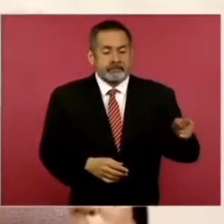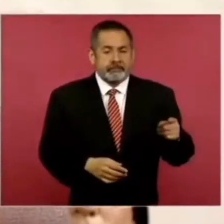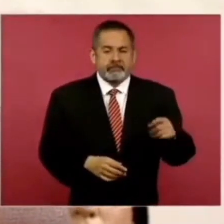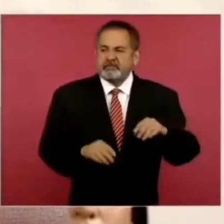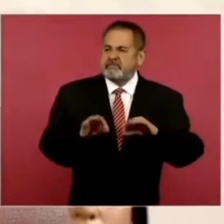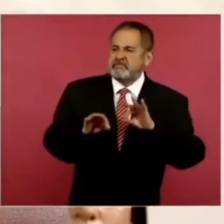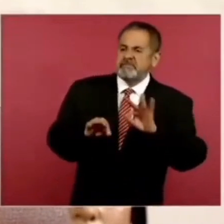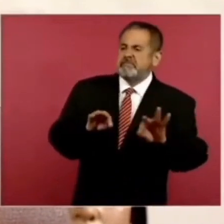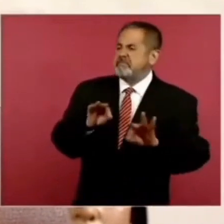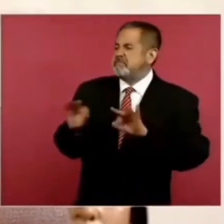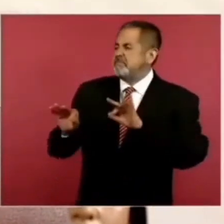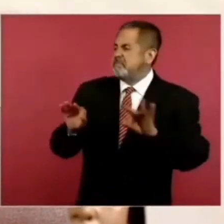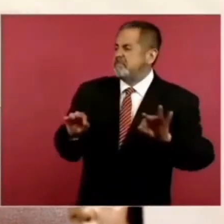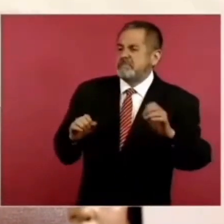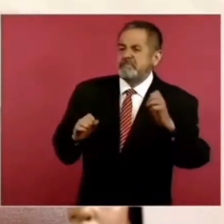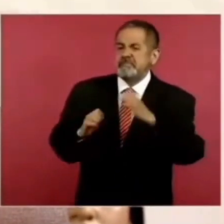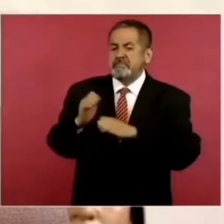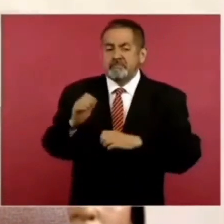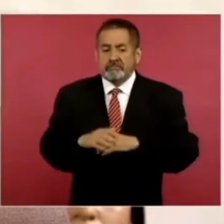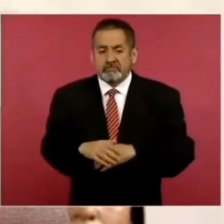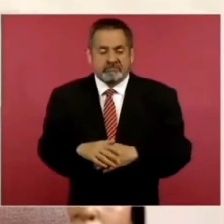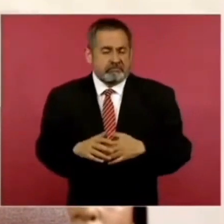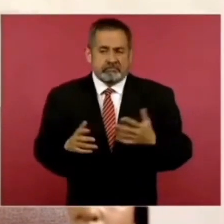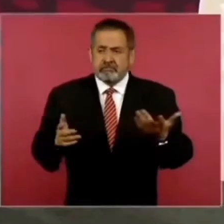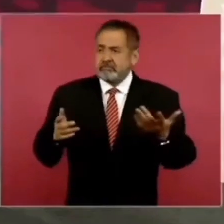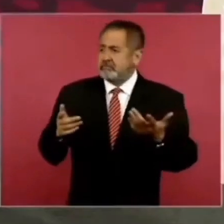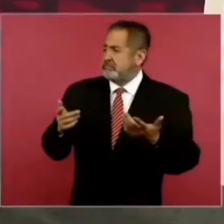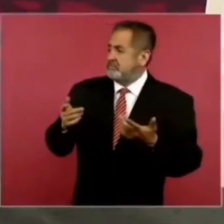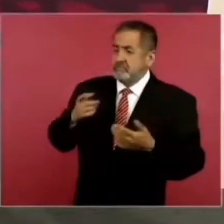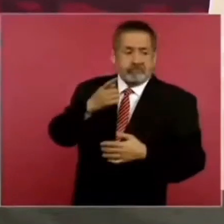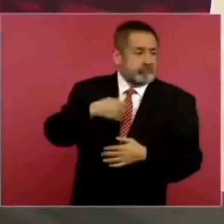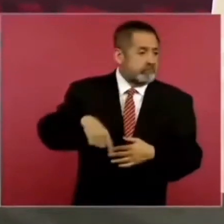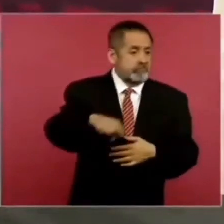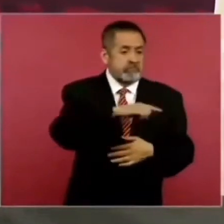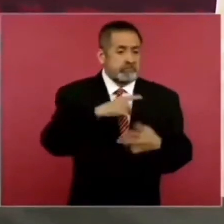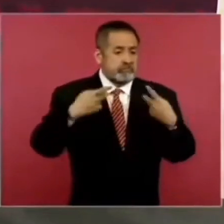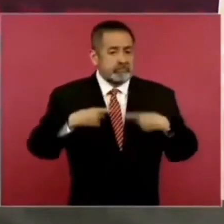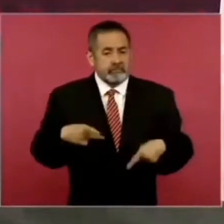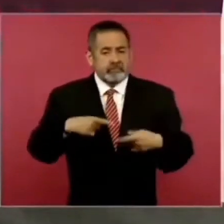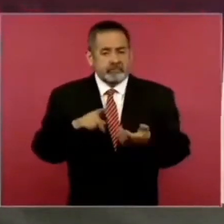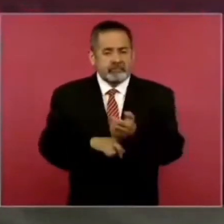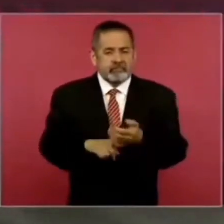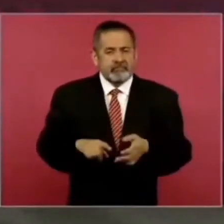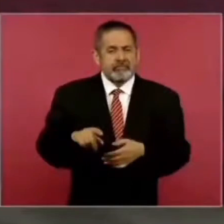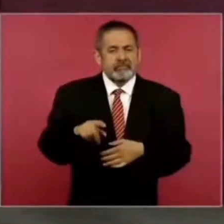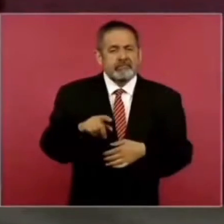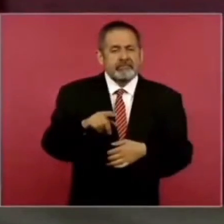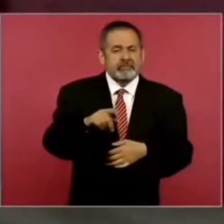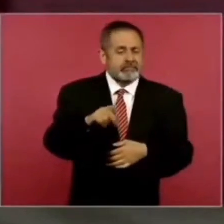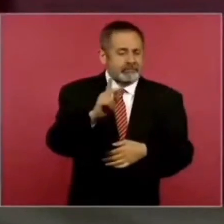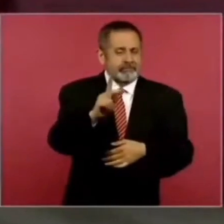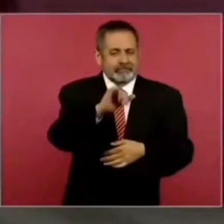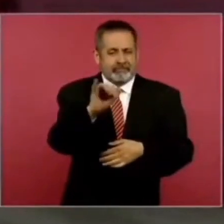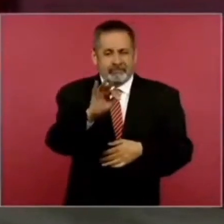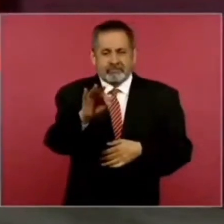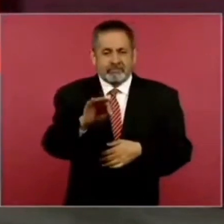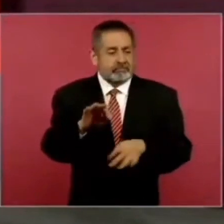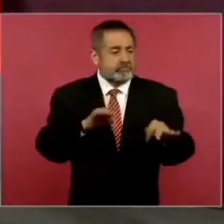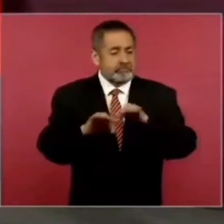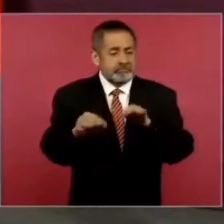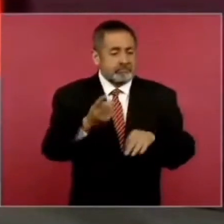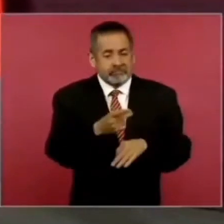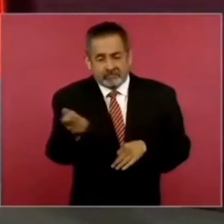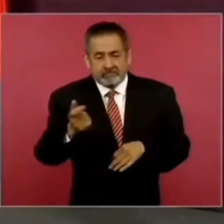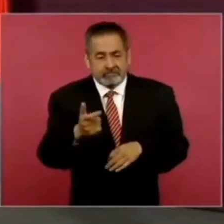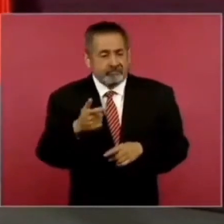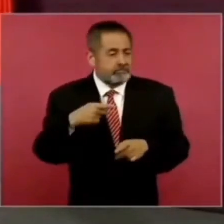desinformando, hablando de que se van a quedar los trabajadores del Poder Judicial sin sus prestaciones. No,